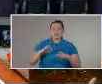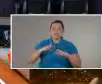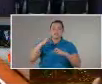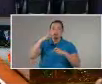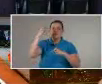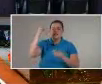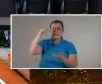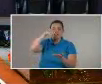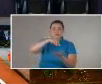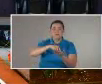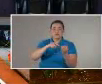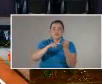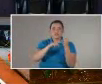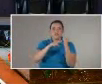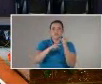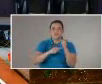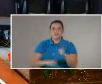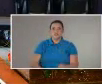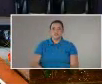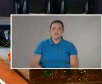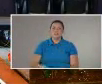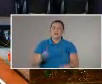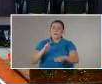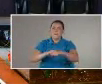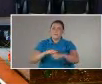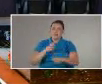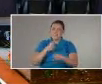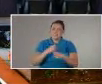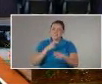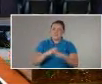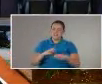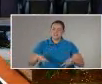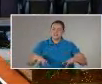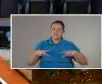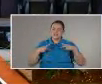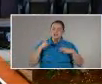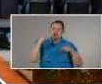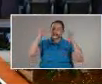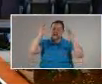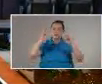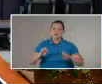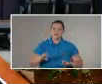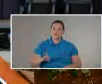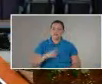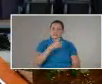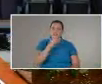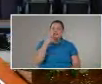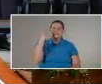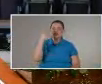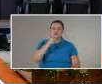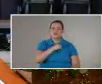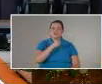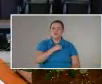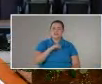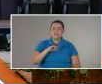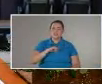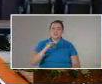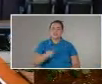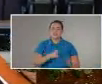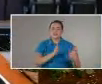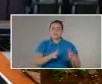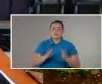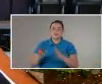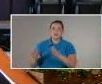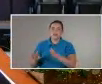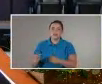en medio de la situación más adversa que podía vivir una persona. Entonces Dios quiere que estemos preparados, hermano. Dios quiere que